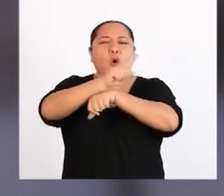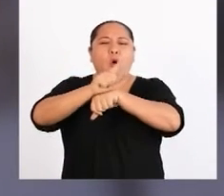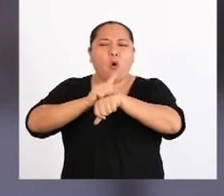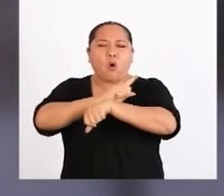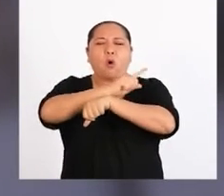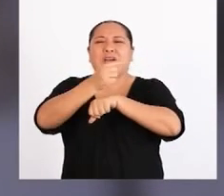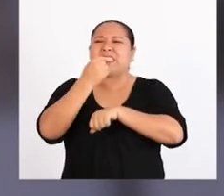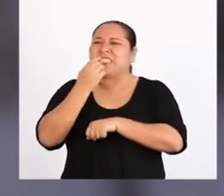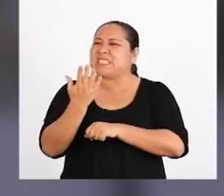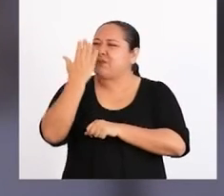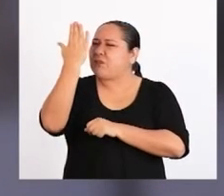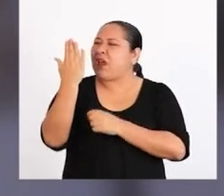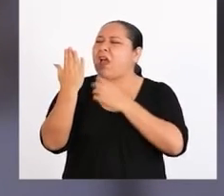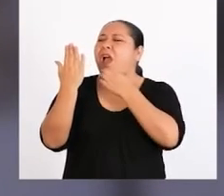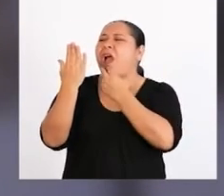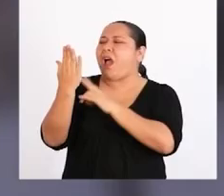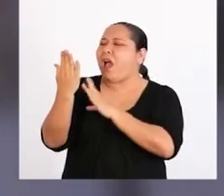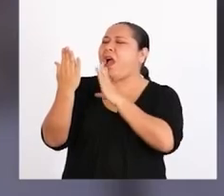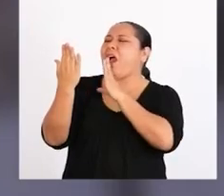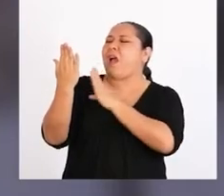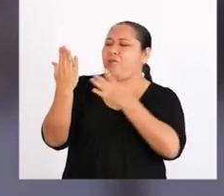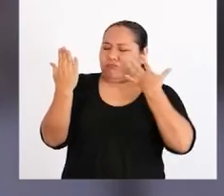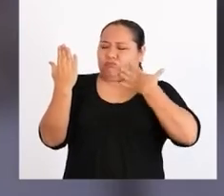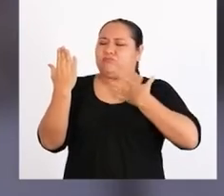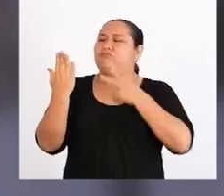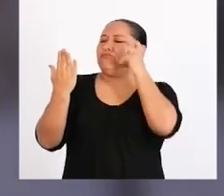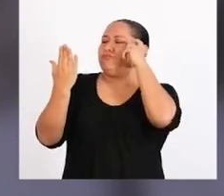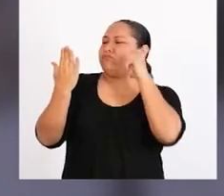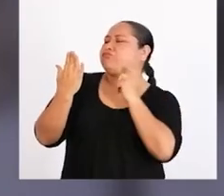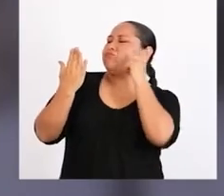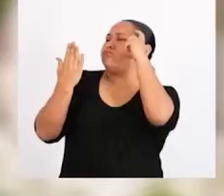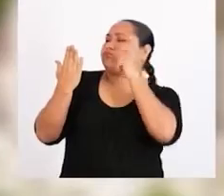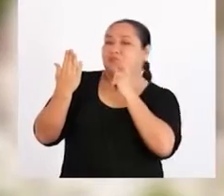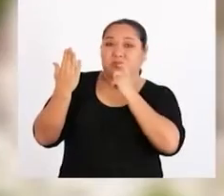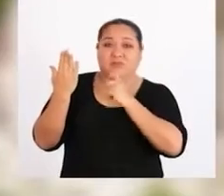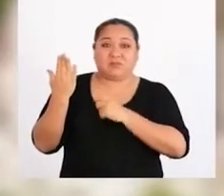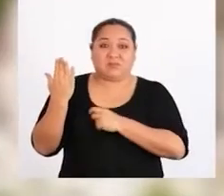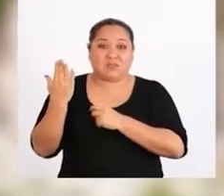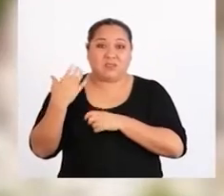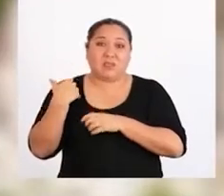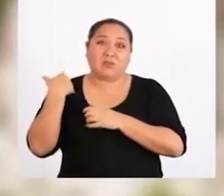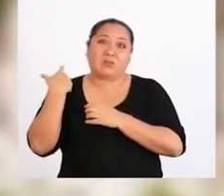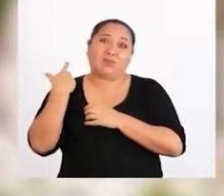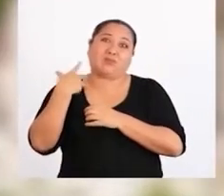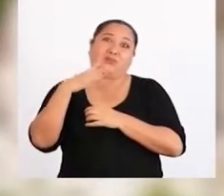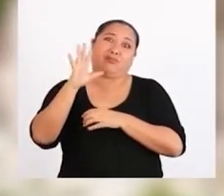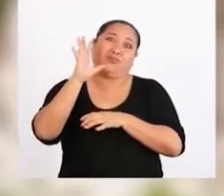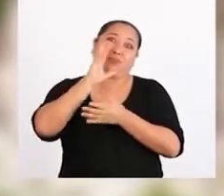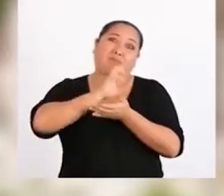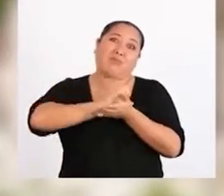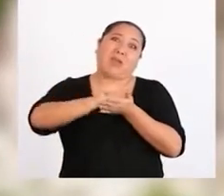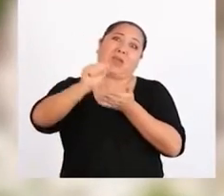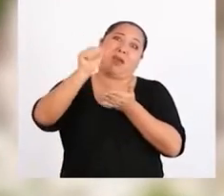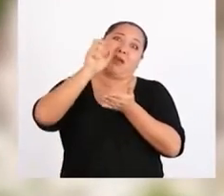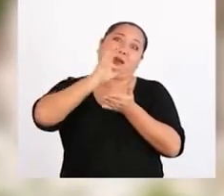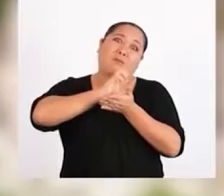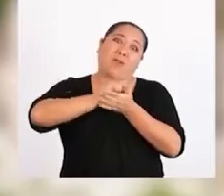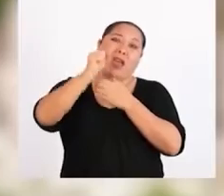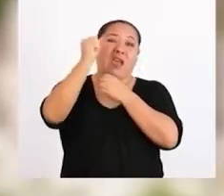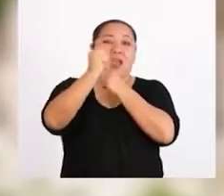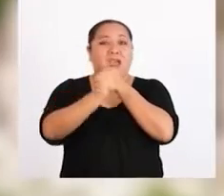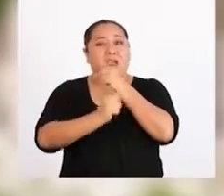a un espejo practicando para mejorar su postura y sus gestos. Así pasaron meses y